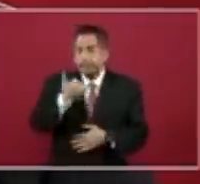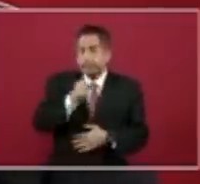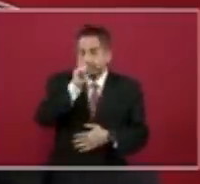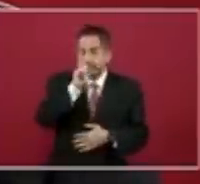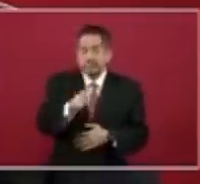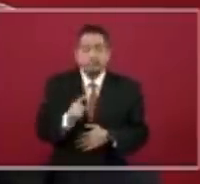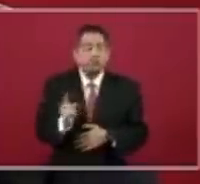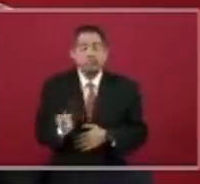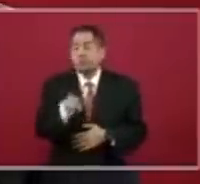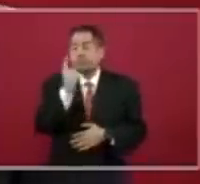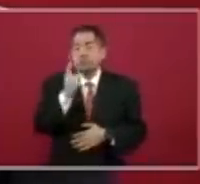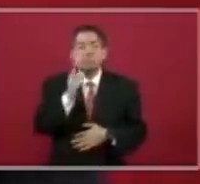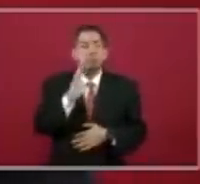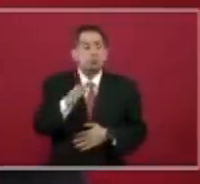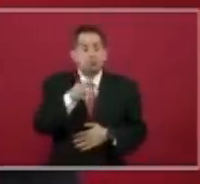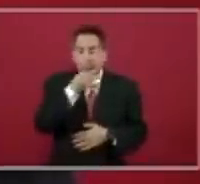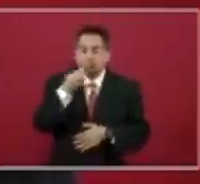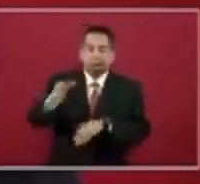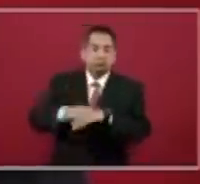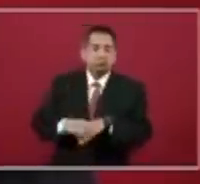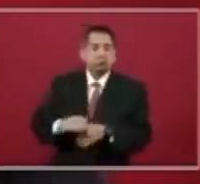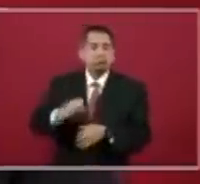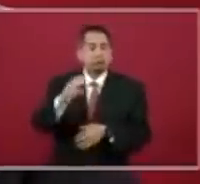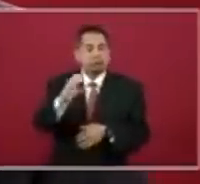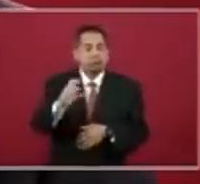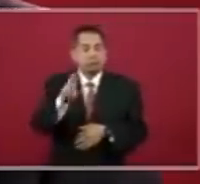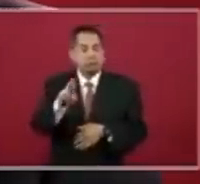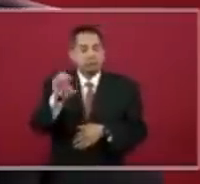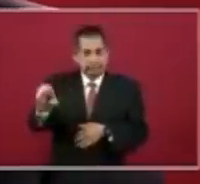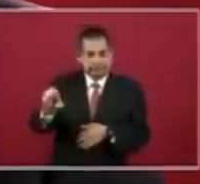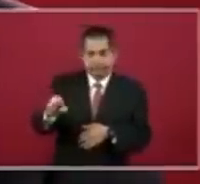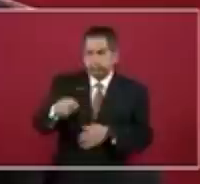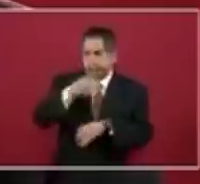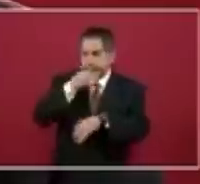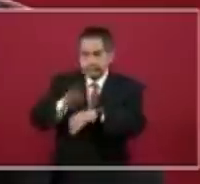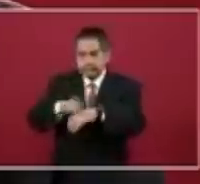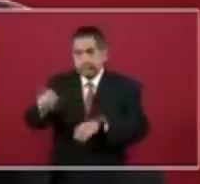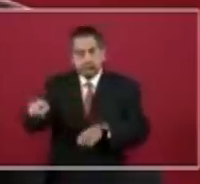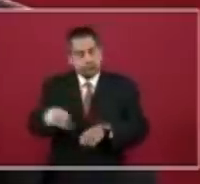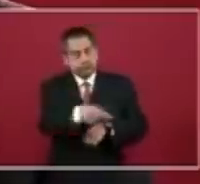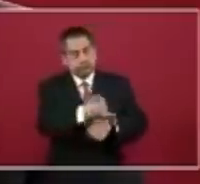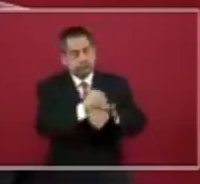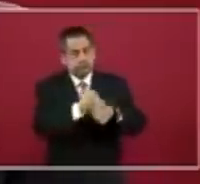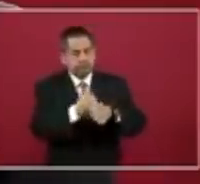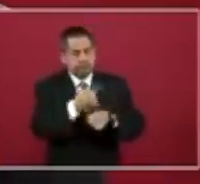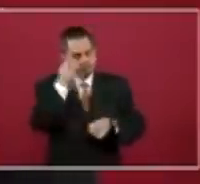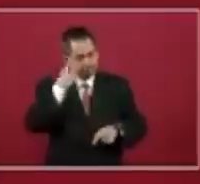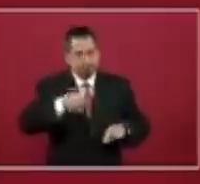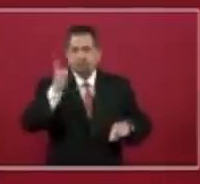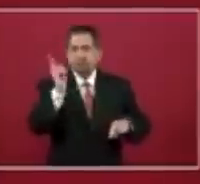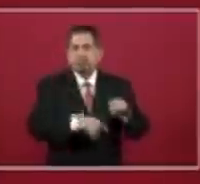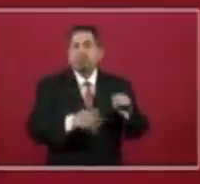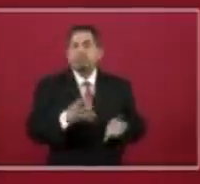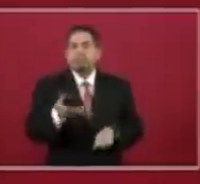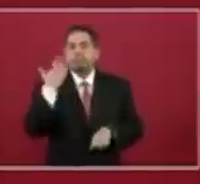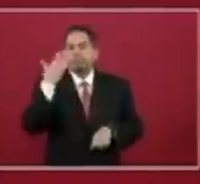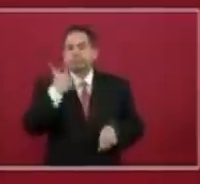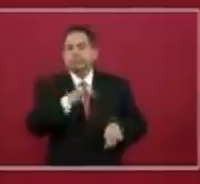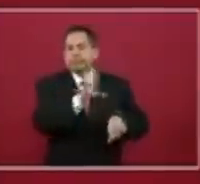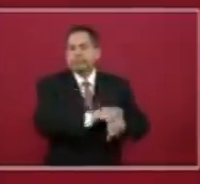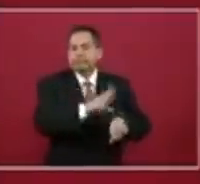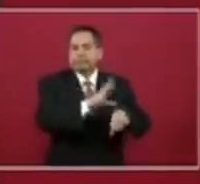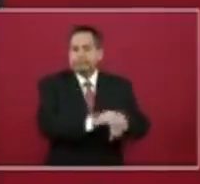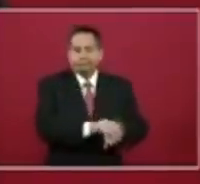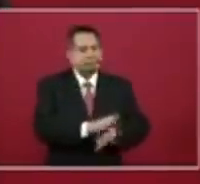primer caso ante la Comisión Reguladora de Energía para que se inicie el proceso de revocación de los permisos a particulares que